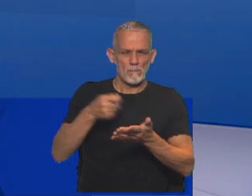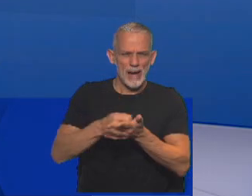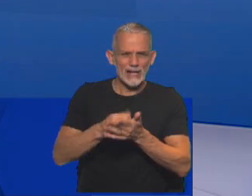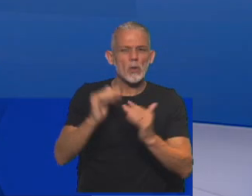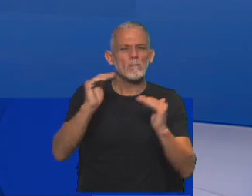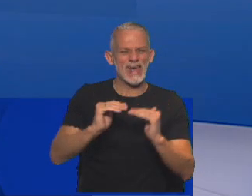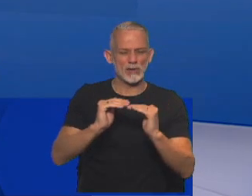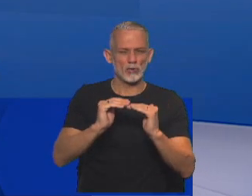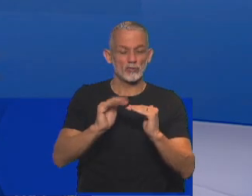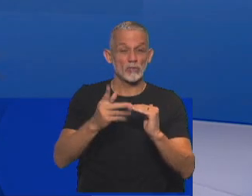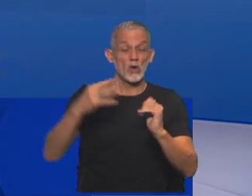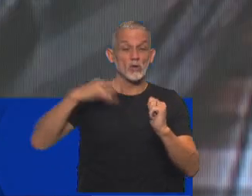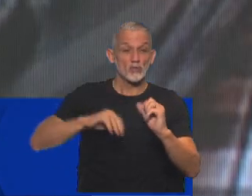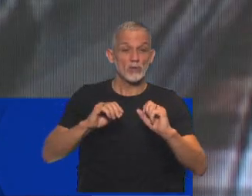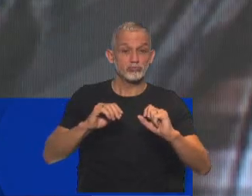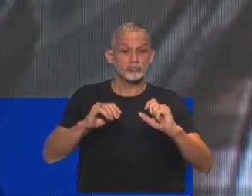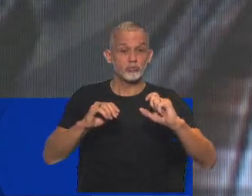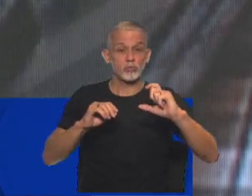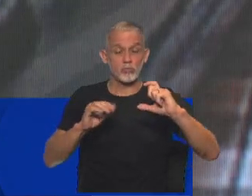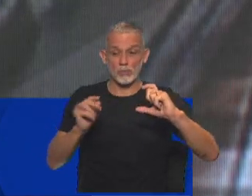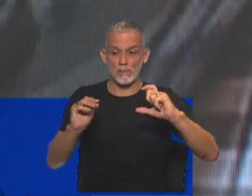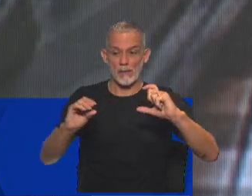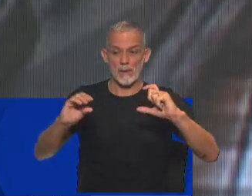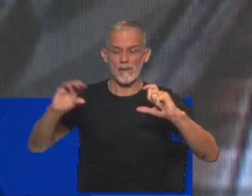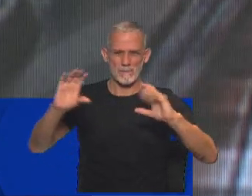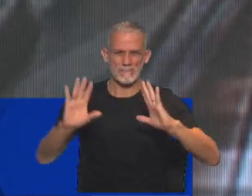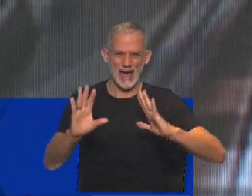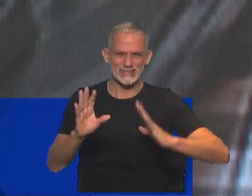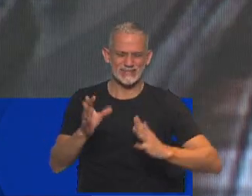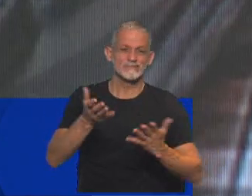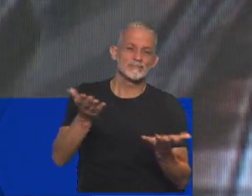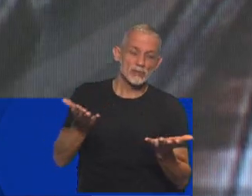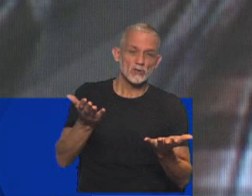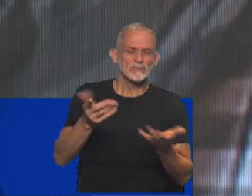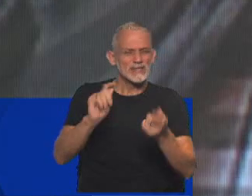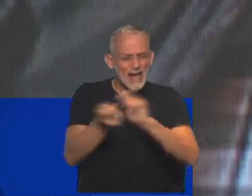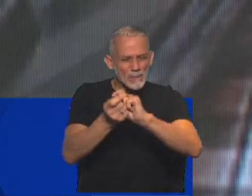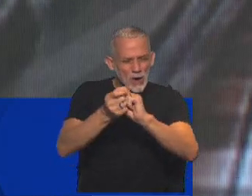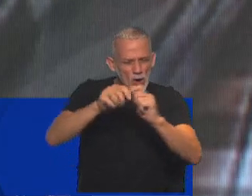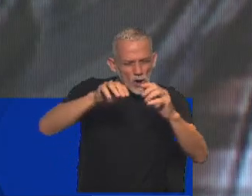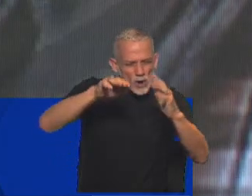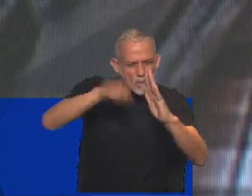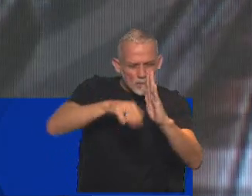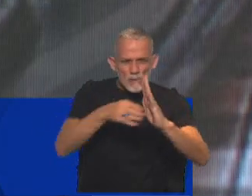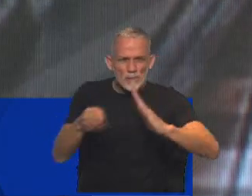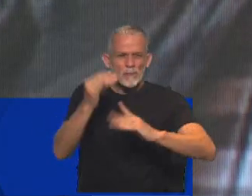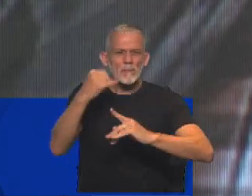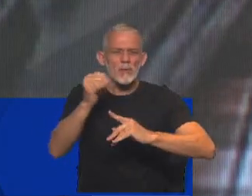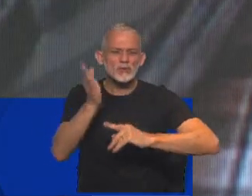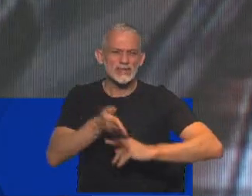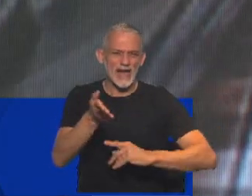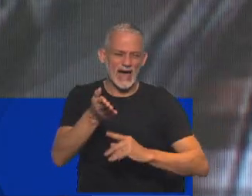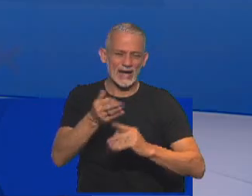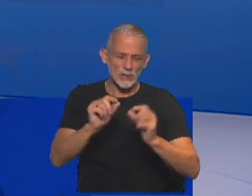menos y el incremento es paulatino porque se le dio mucha progresividad porque se modificó la tasa del impuesto que se le hizo mucho